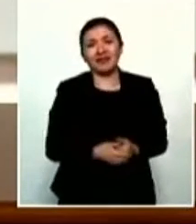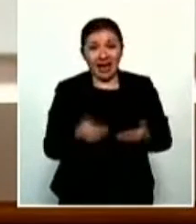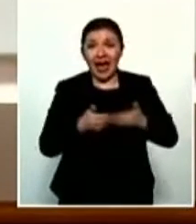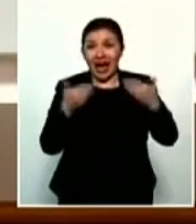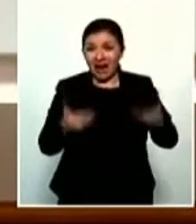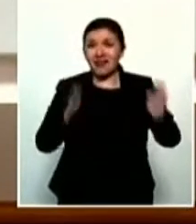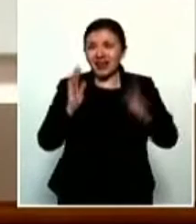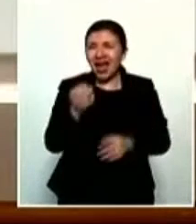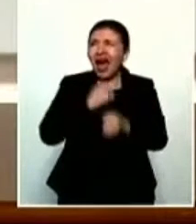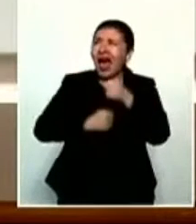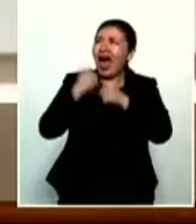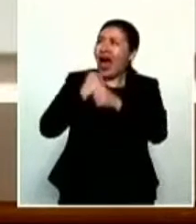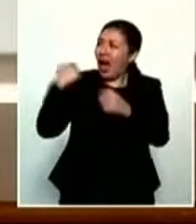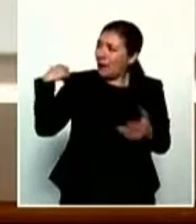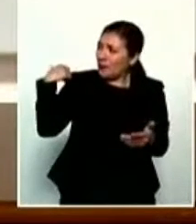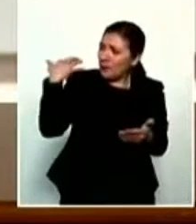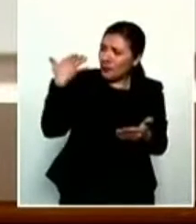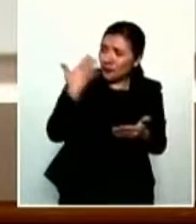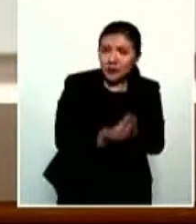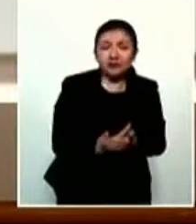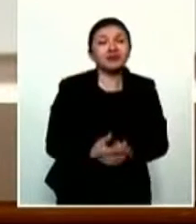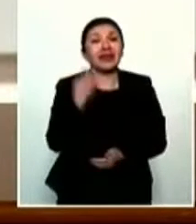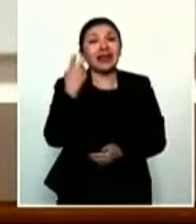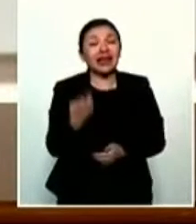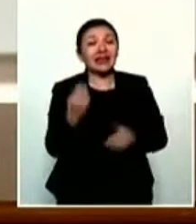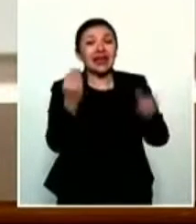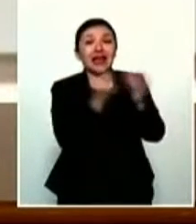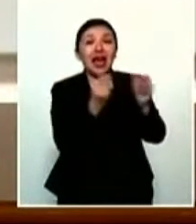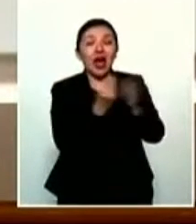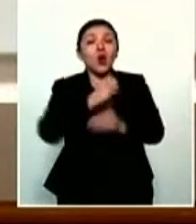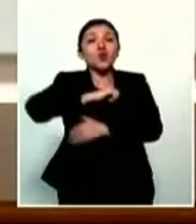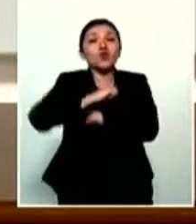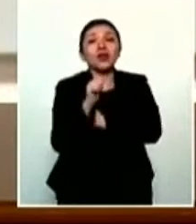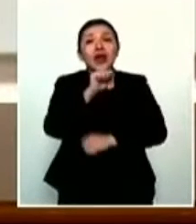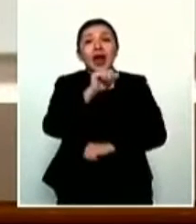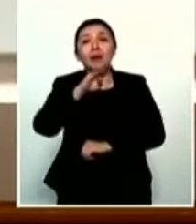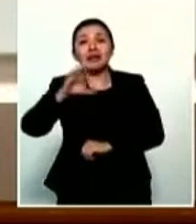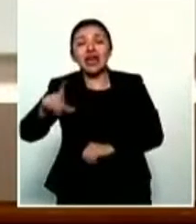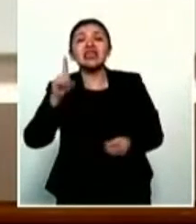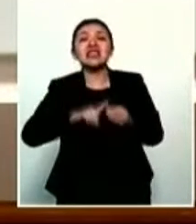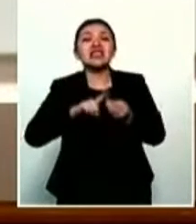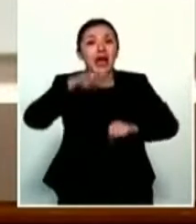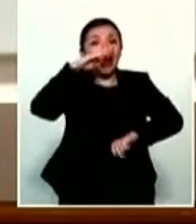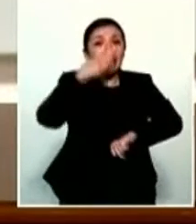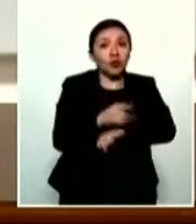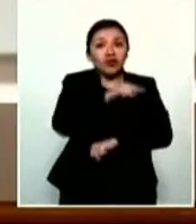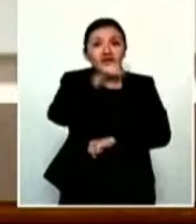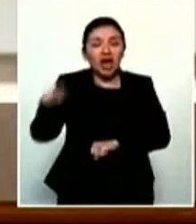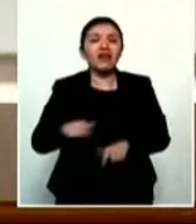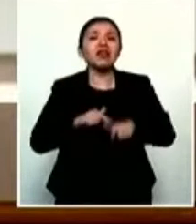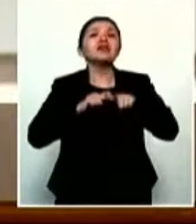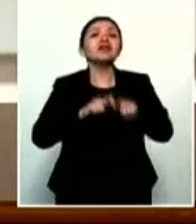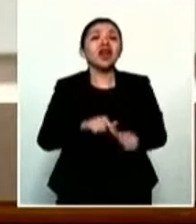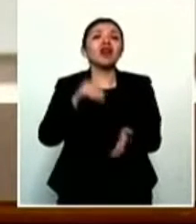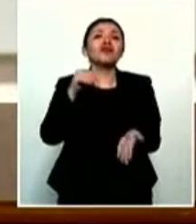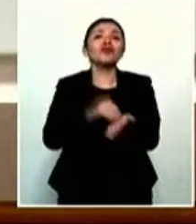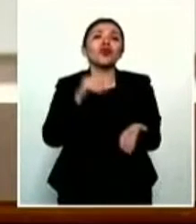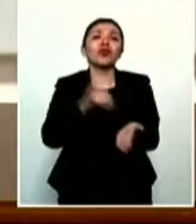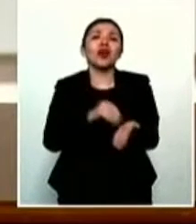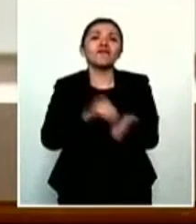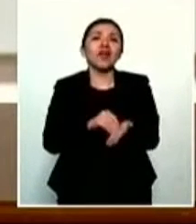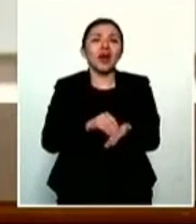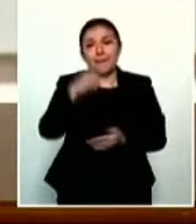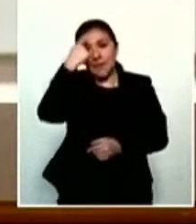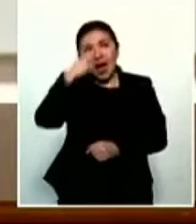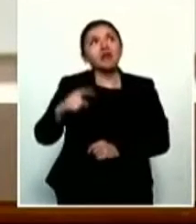de tantos años, el caso Guardería ABC y la responsabilidad de los servidores públicos sigue vigente en